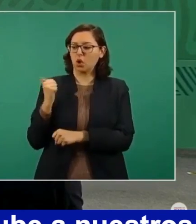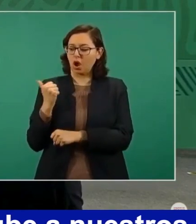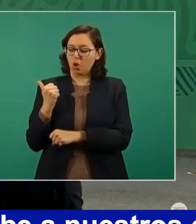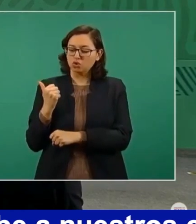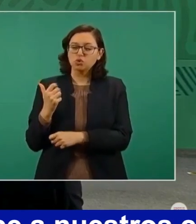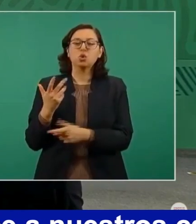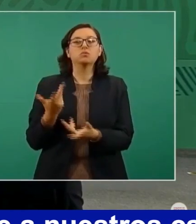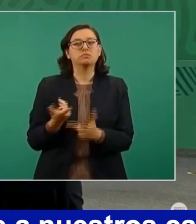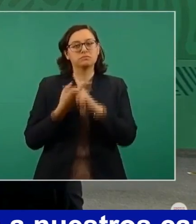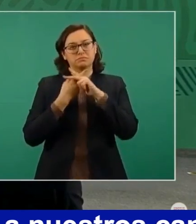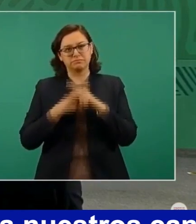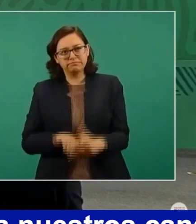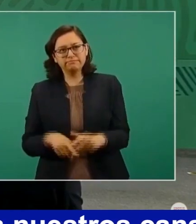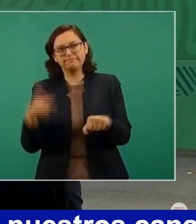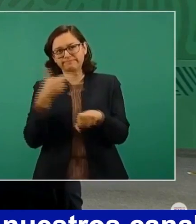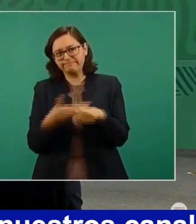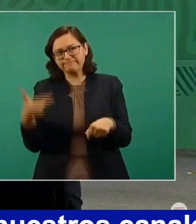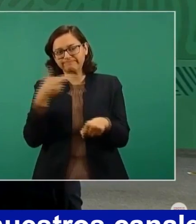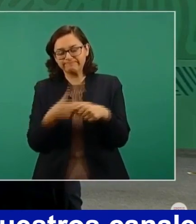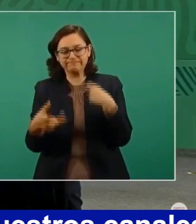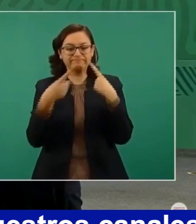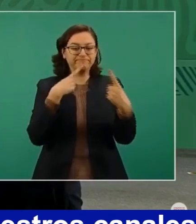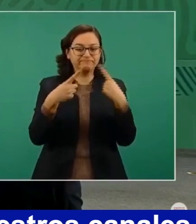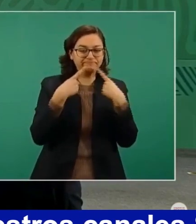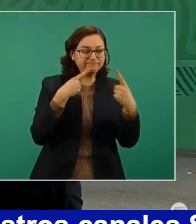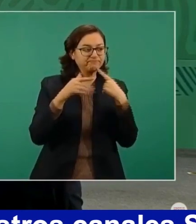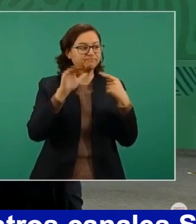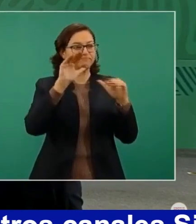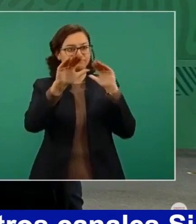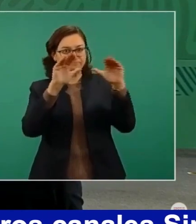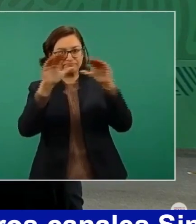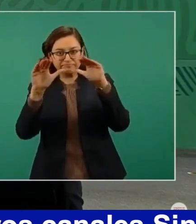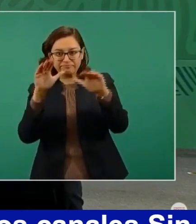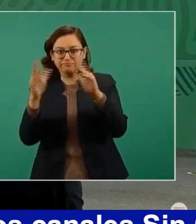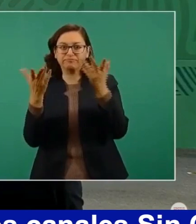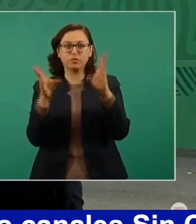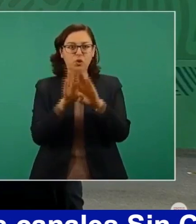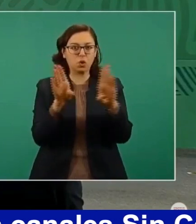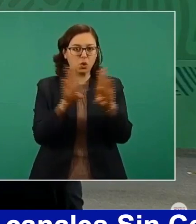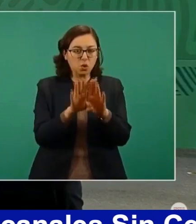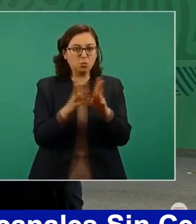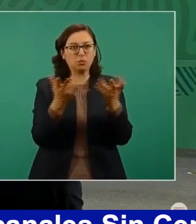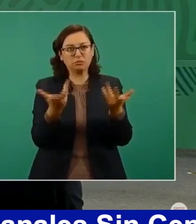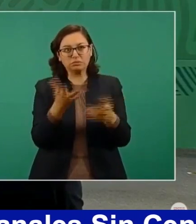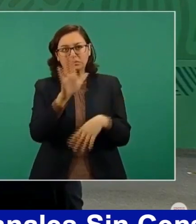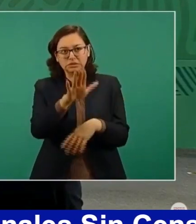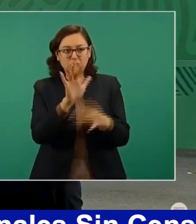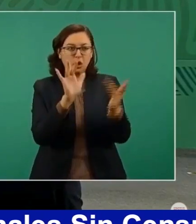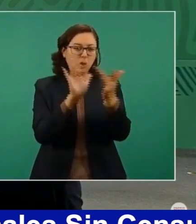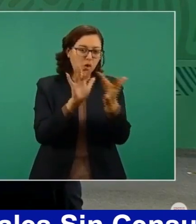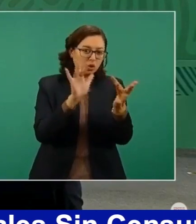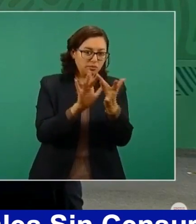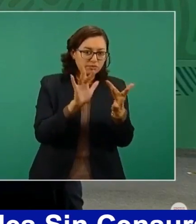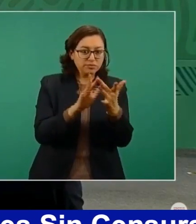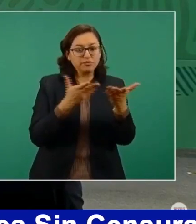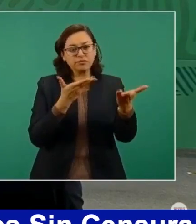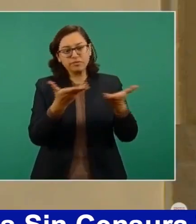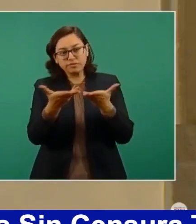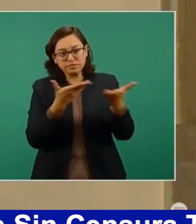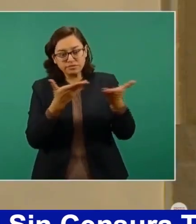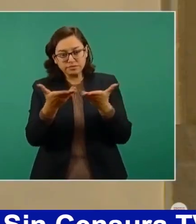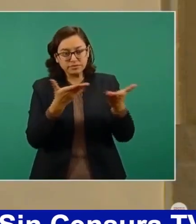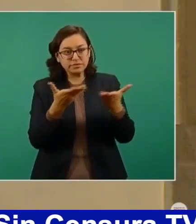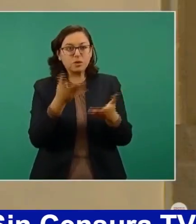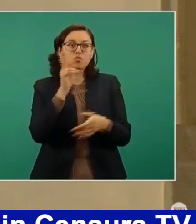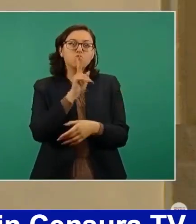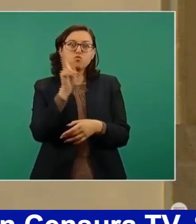muy largo que tuvo que ver con, primero, hacer el contacto Después, convenir que se hiciera la fase